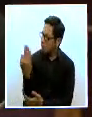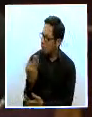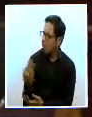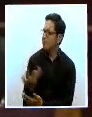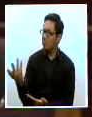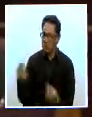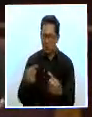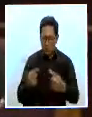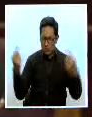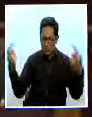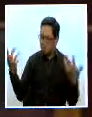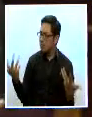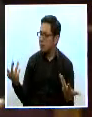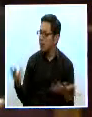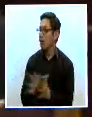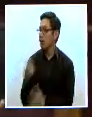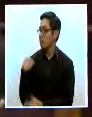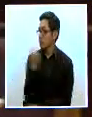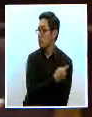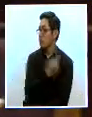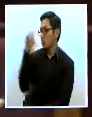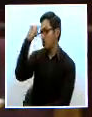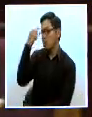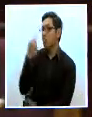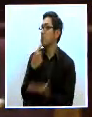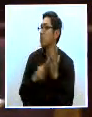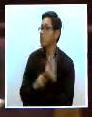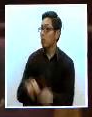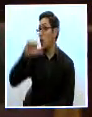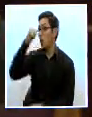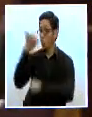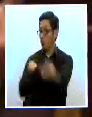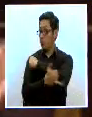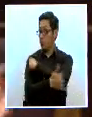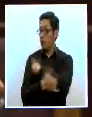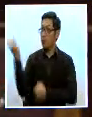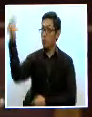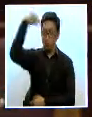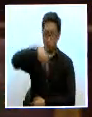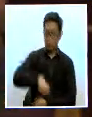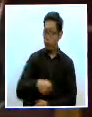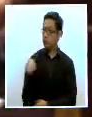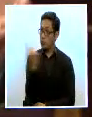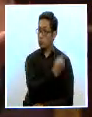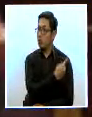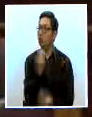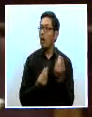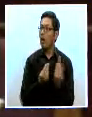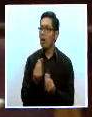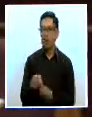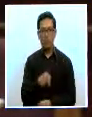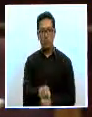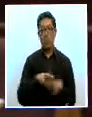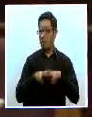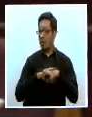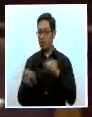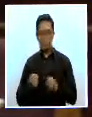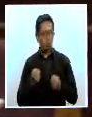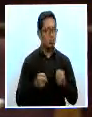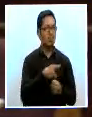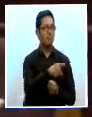al pensar de que cuando llega un visitante extranjero lo primerito que ves un carro informal y ojo con estas nuevas